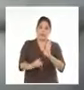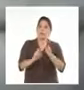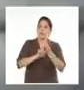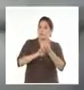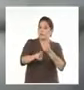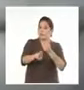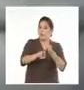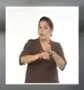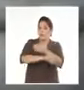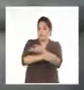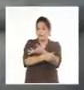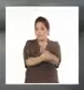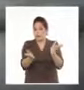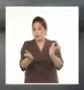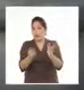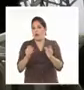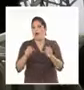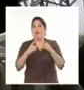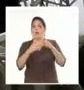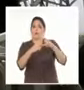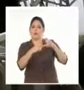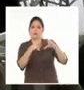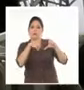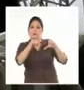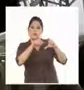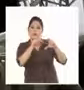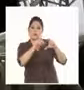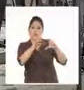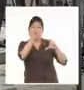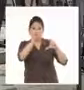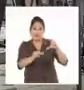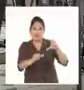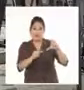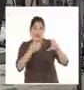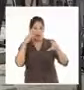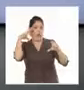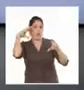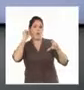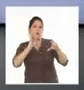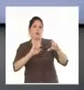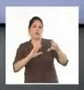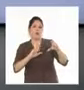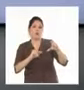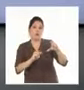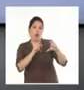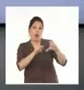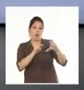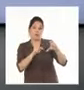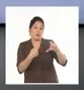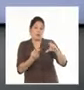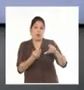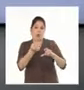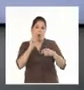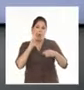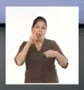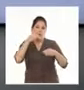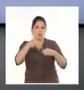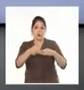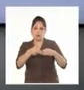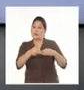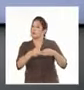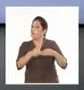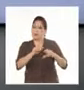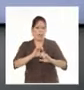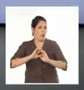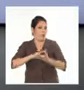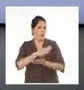distribuye, y es que llega un metro contador. Por tanto, además, cada vez un cliente nos está robando electricidad en un metro contador, lo está robando es combustible y por tanto, además, ese tratamiento que